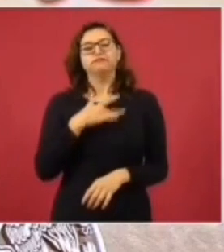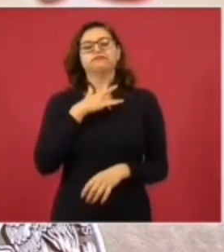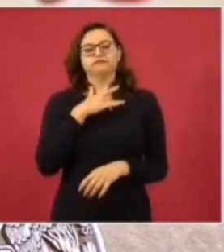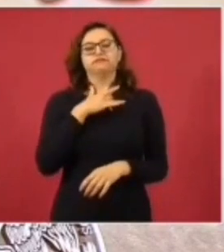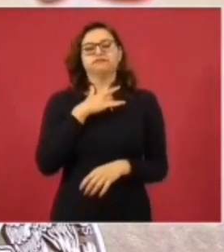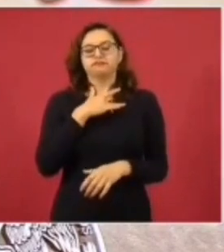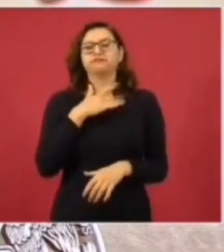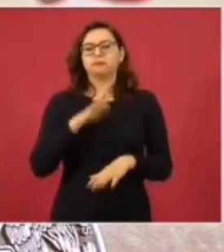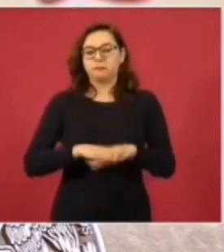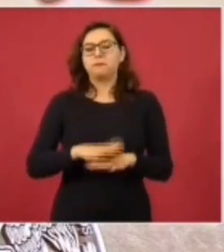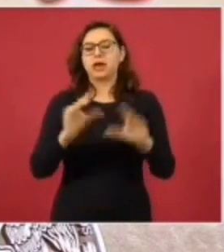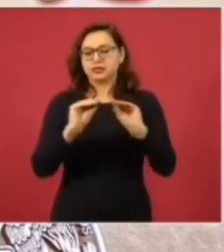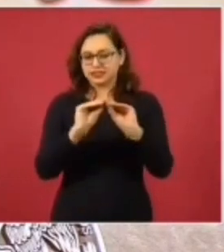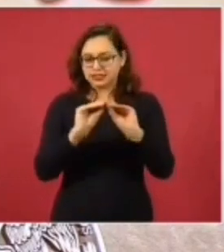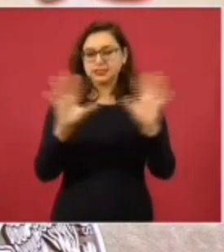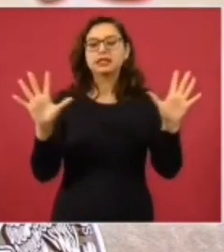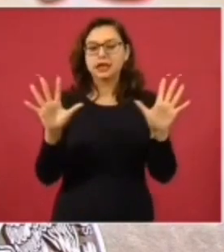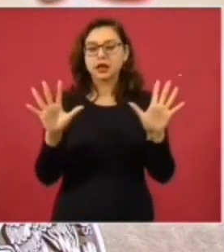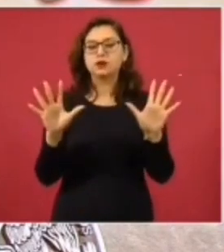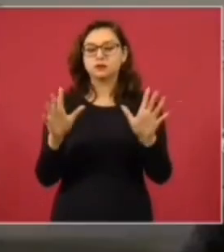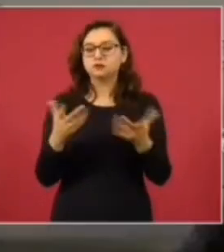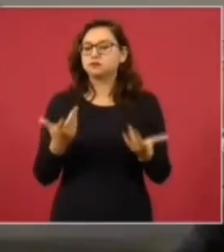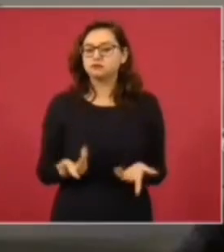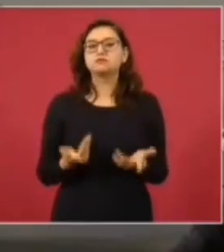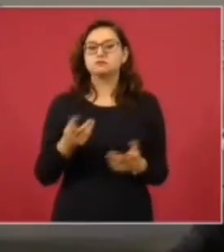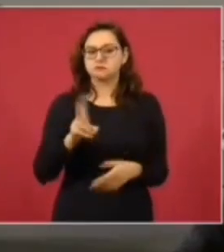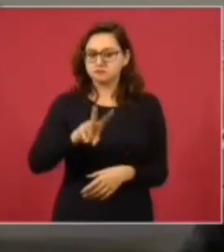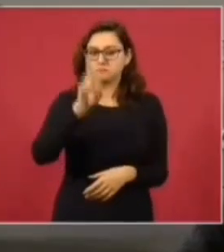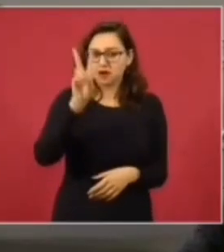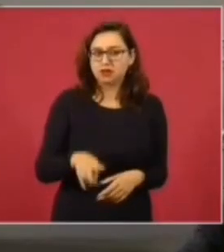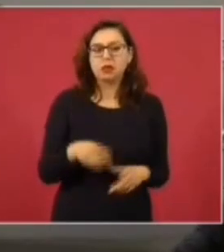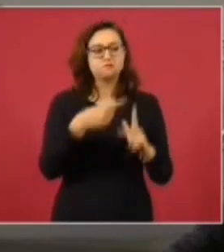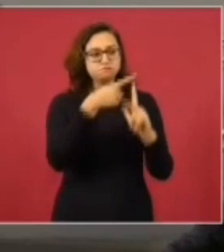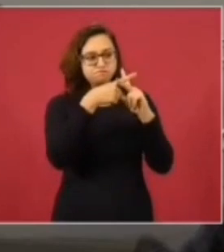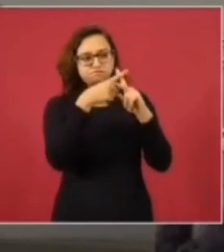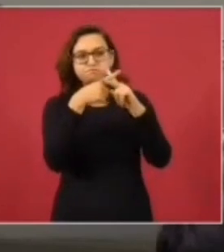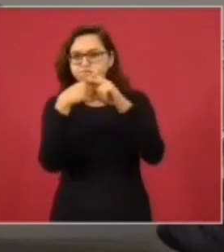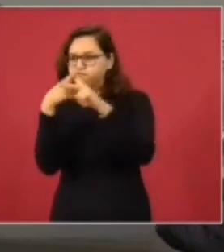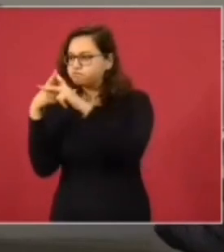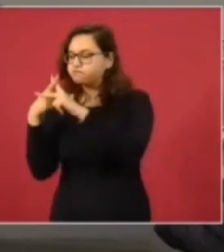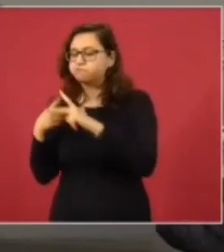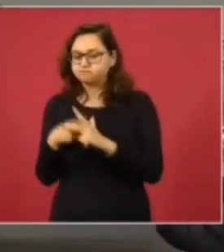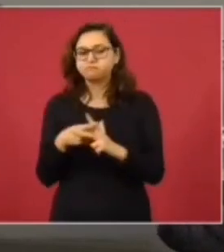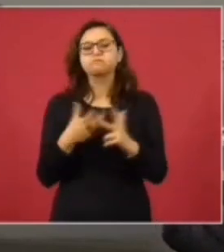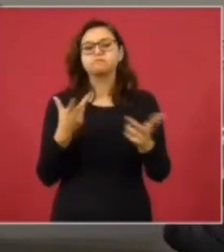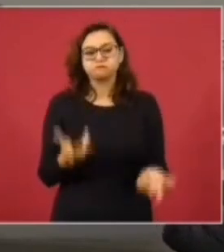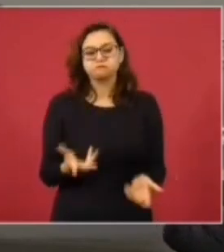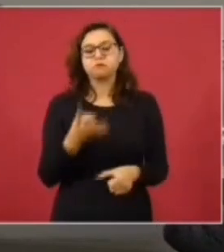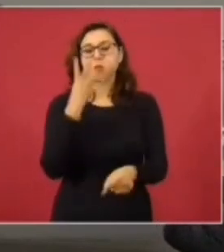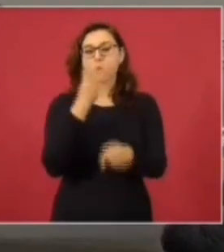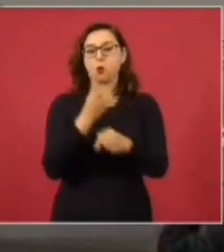hizo el presidente, argumentando que sería injusto que solo López-Gatell vaya a prisión.